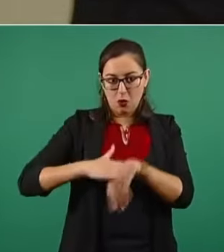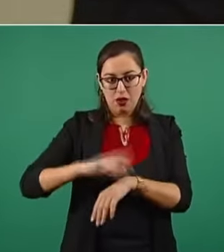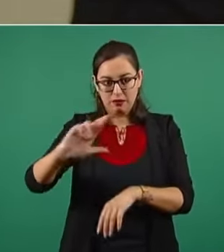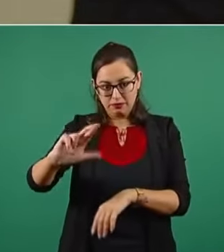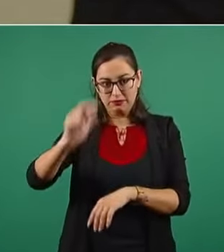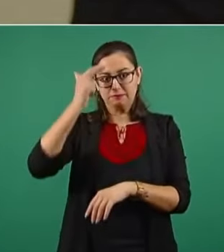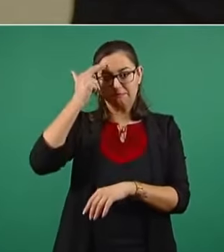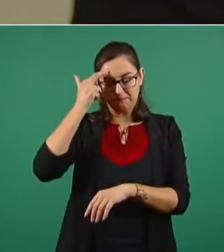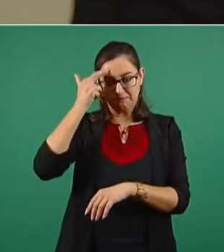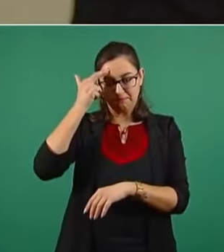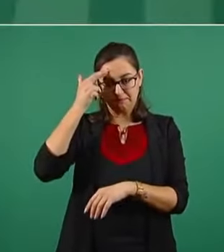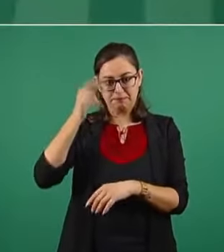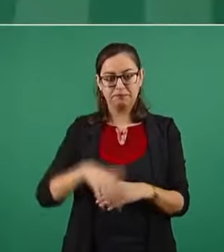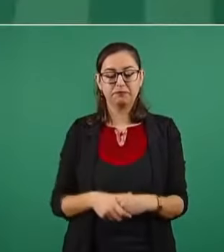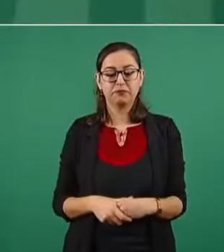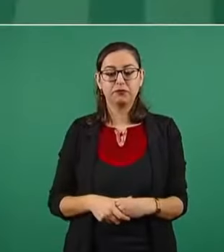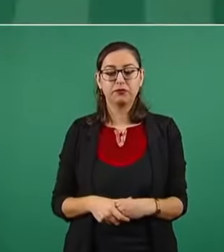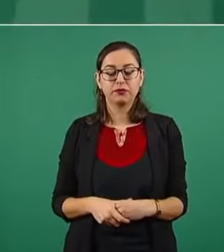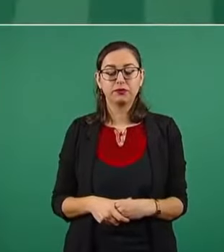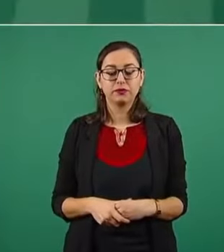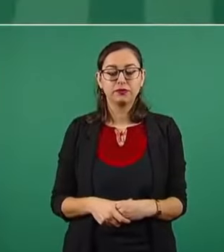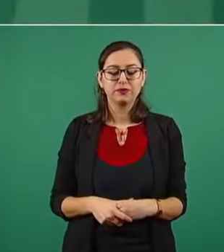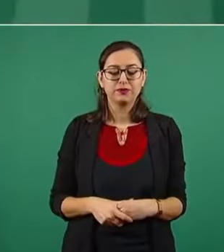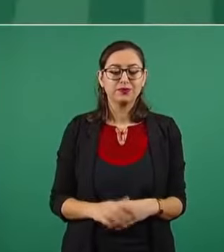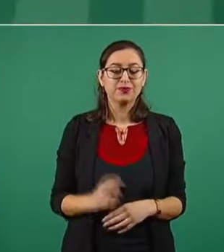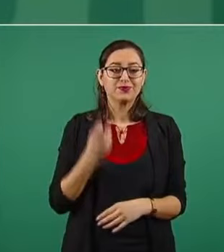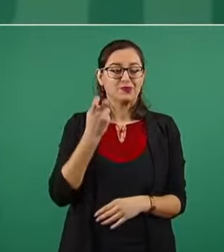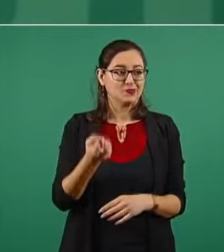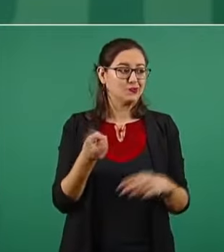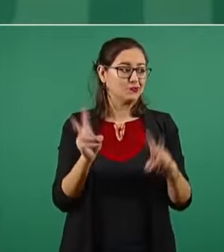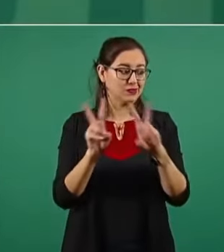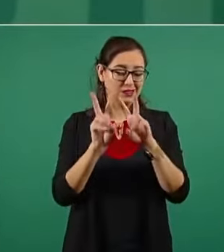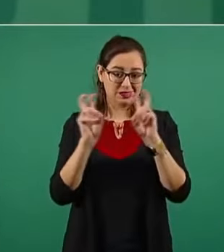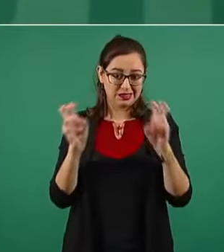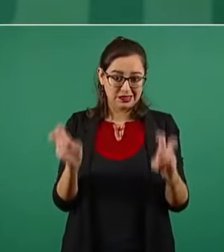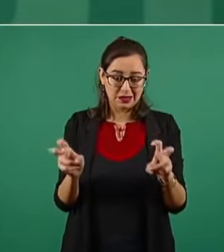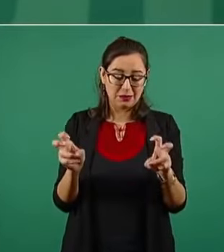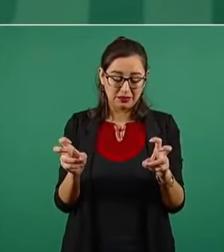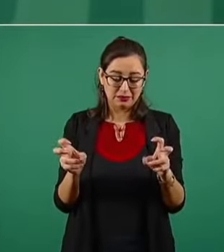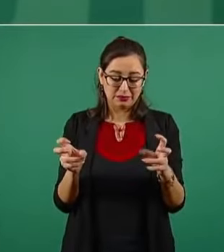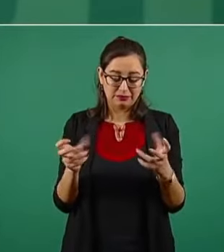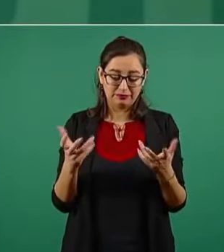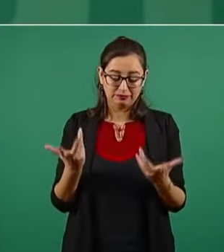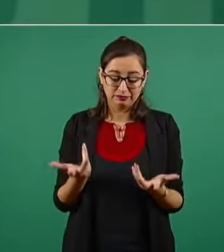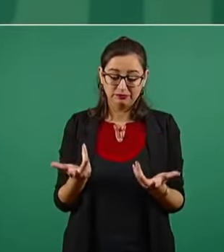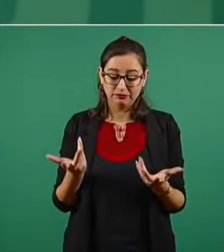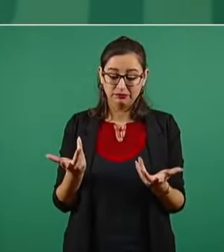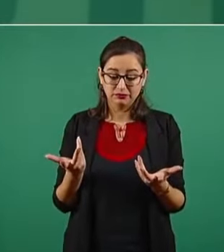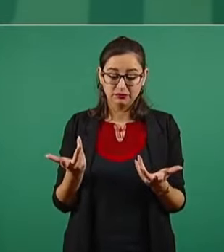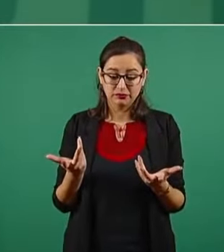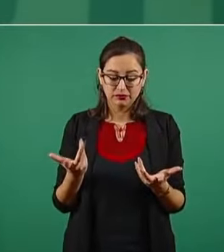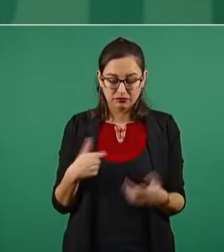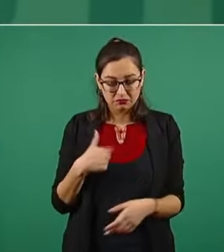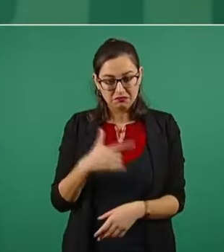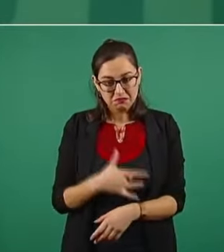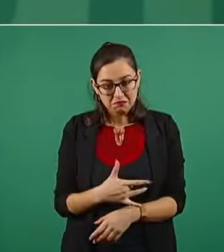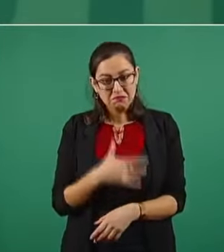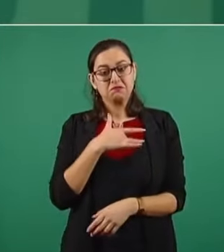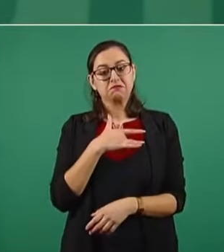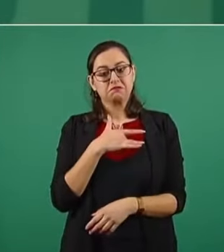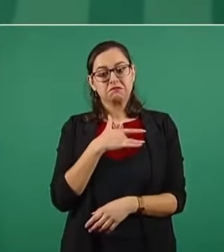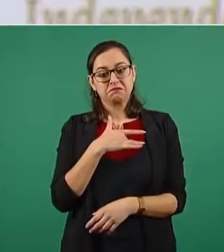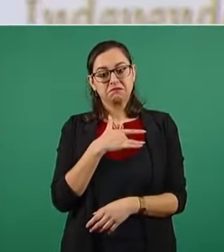al Estado español por medio de una carta al rey que se uniera las disculpas del Estado de México a los indígenas mexicanos. Consideramos